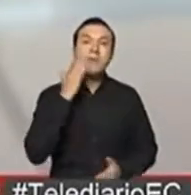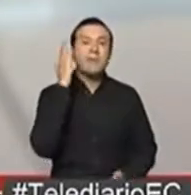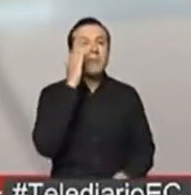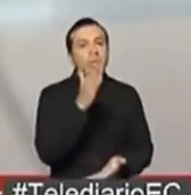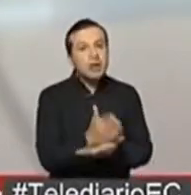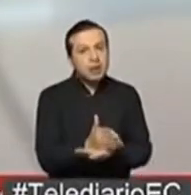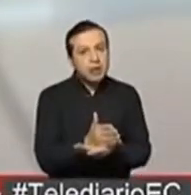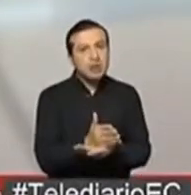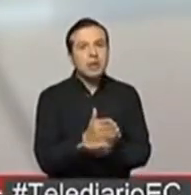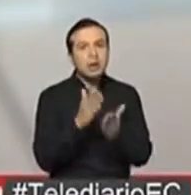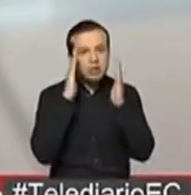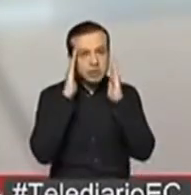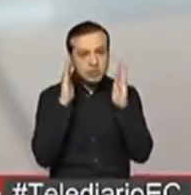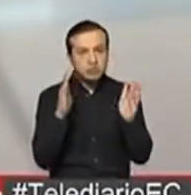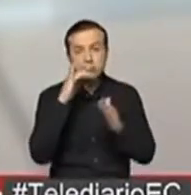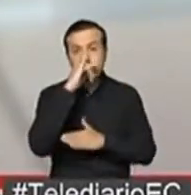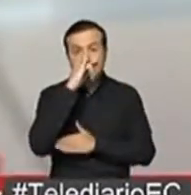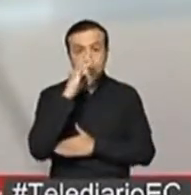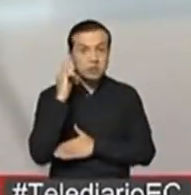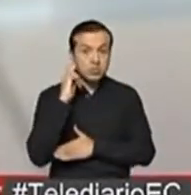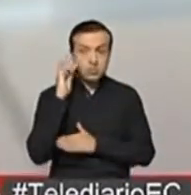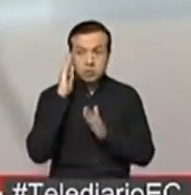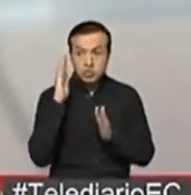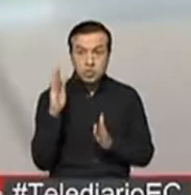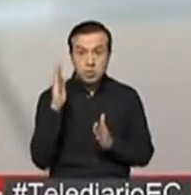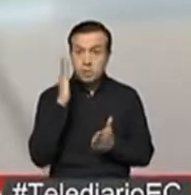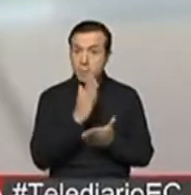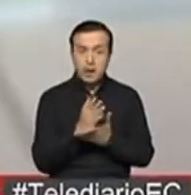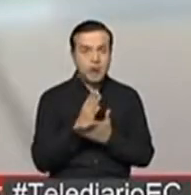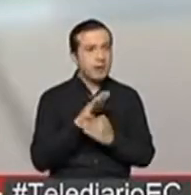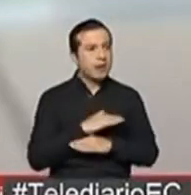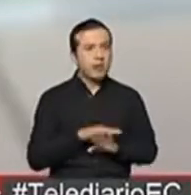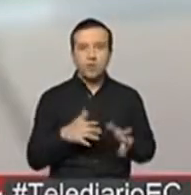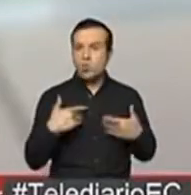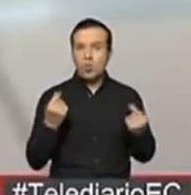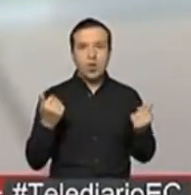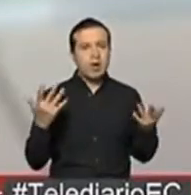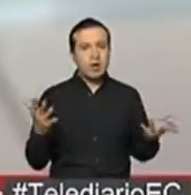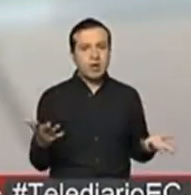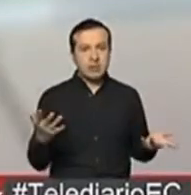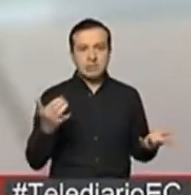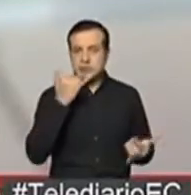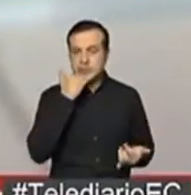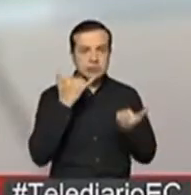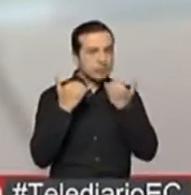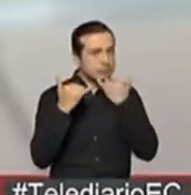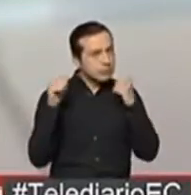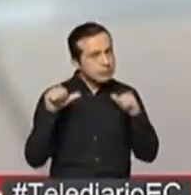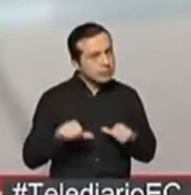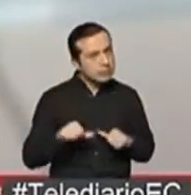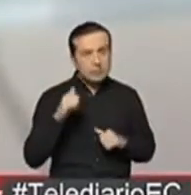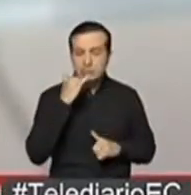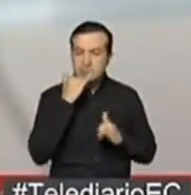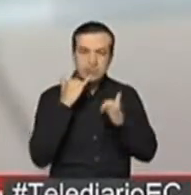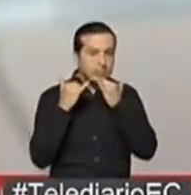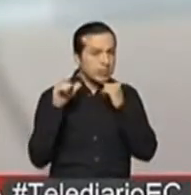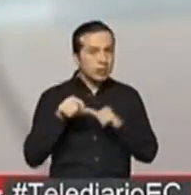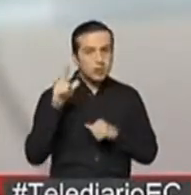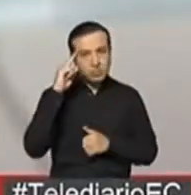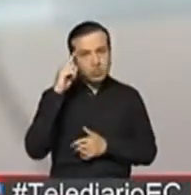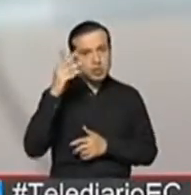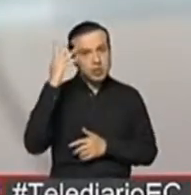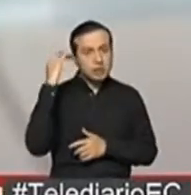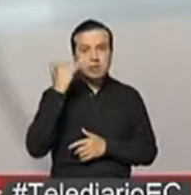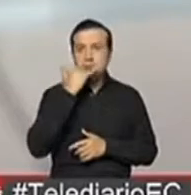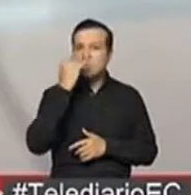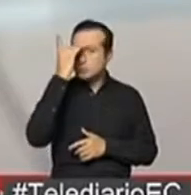la atención médica a los menores de 18 años que se fue un acento político demagogo del anterior gobierno